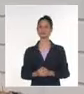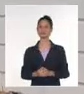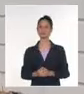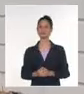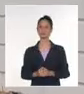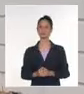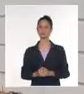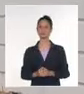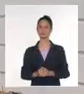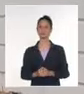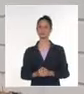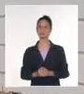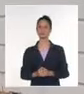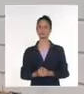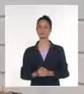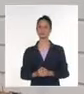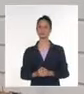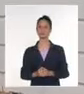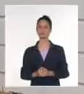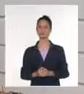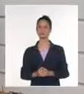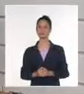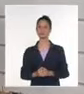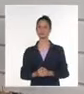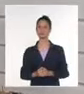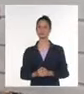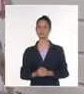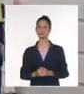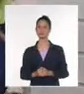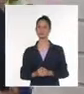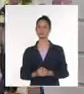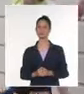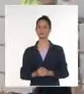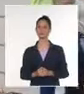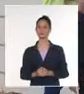Cubana. Ángel Giral Torres, Canal Cubano de Noticias.